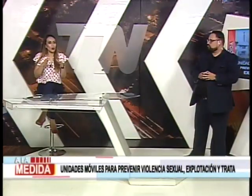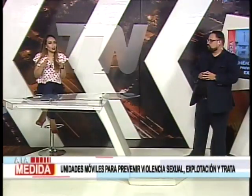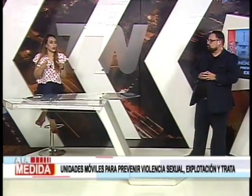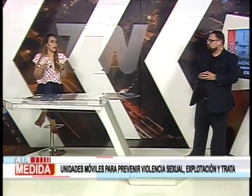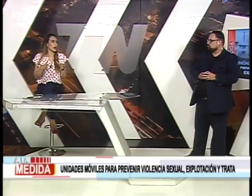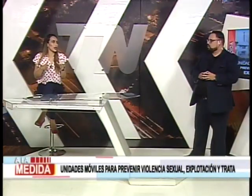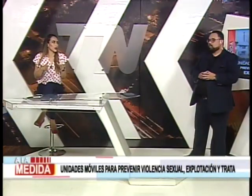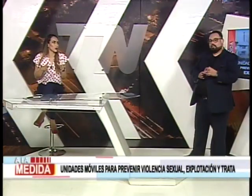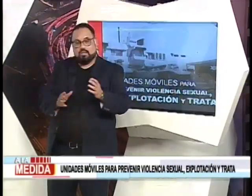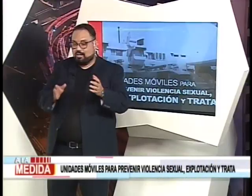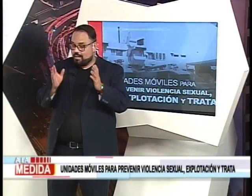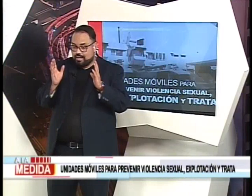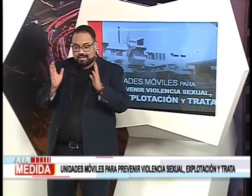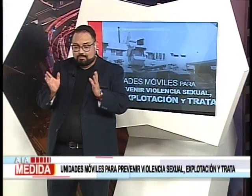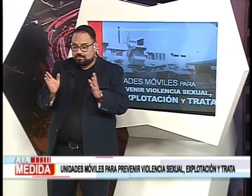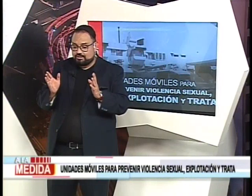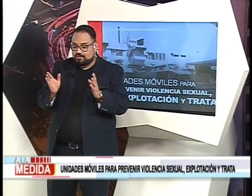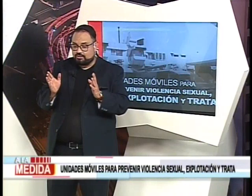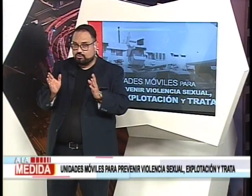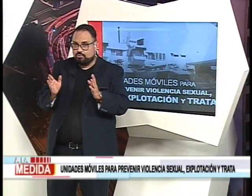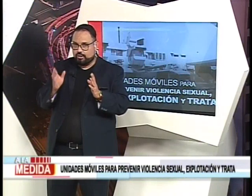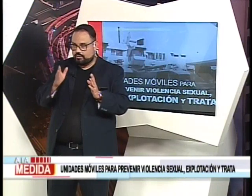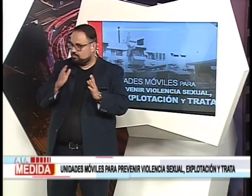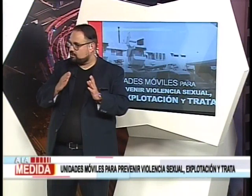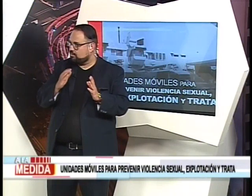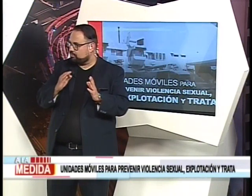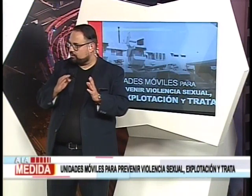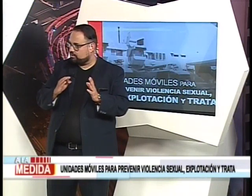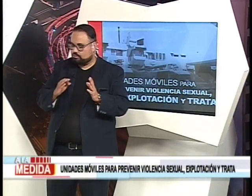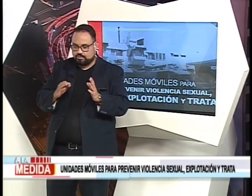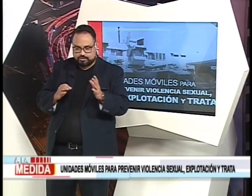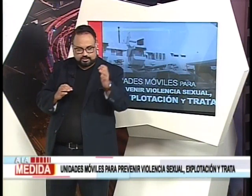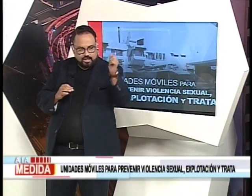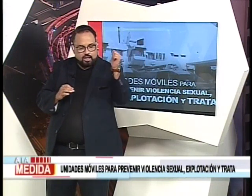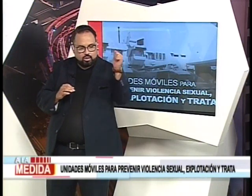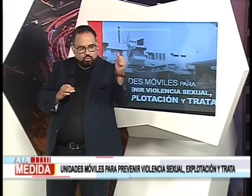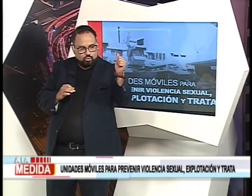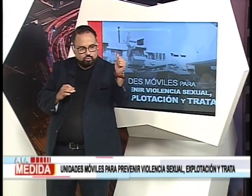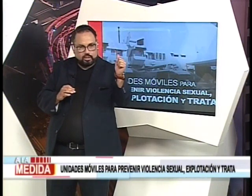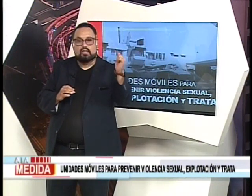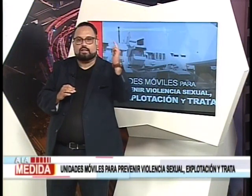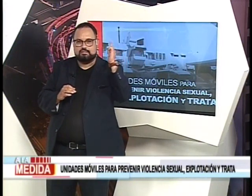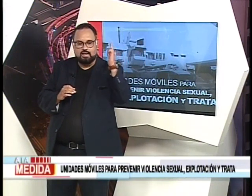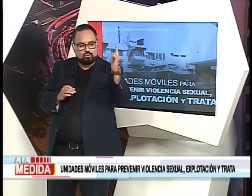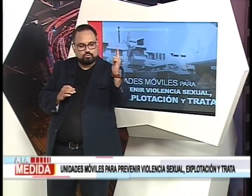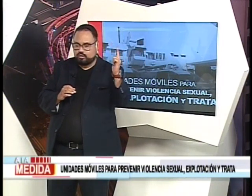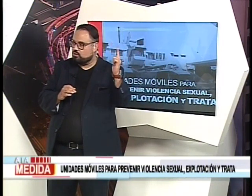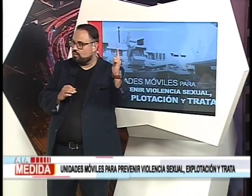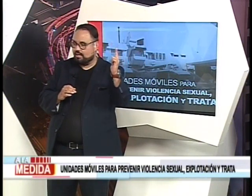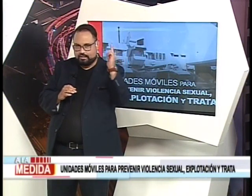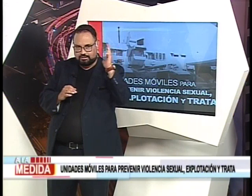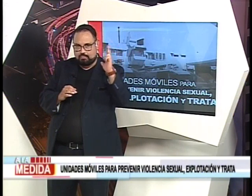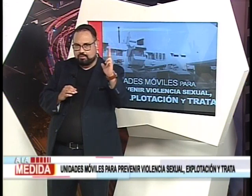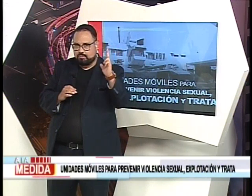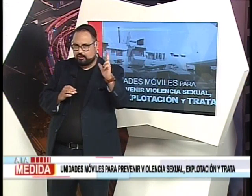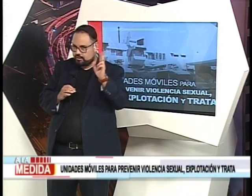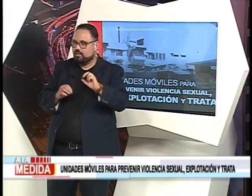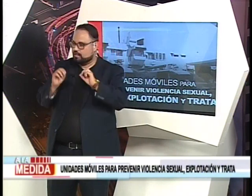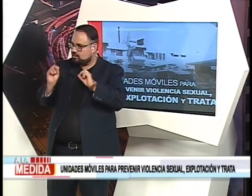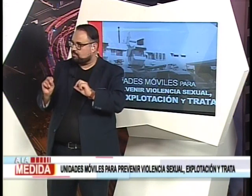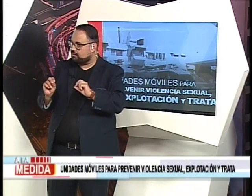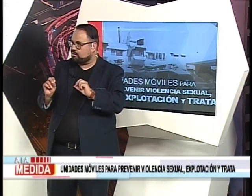cuando se encuentran en peligro la capacitación en temas tan importantes como éste que sea conjunta que sea continua y que sea